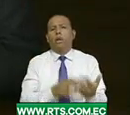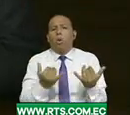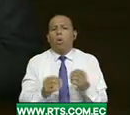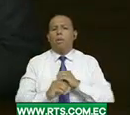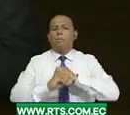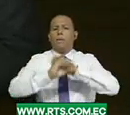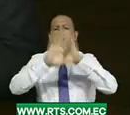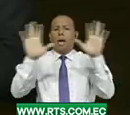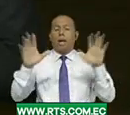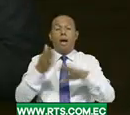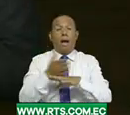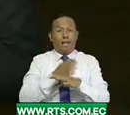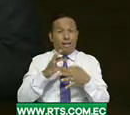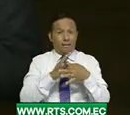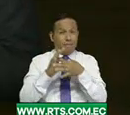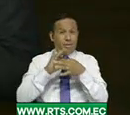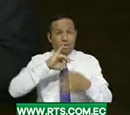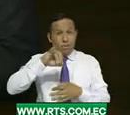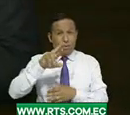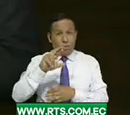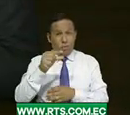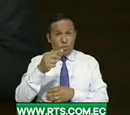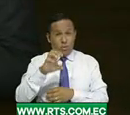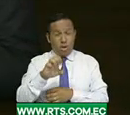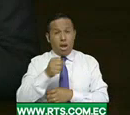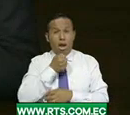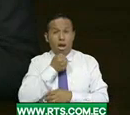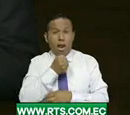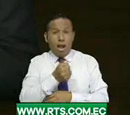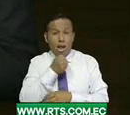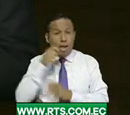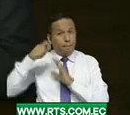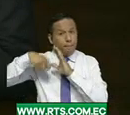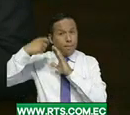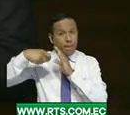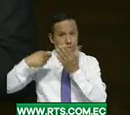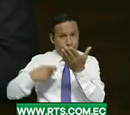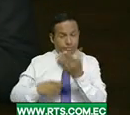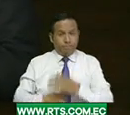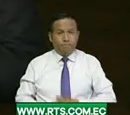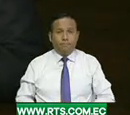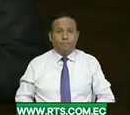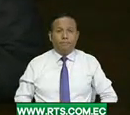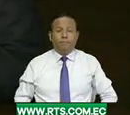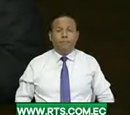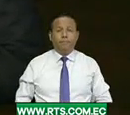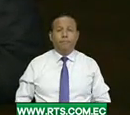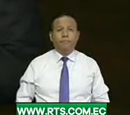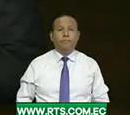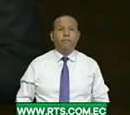compañero Jorge Escobar estuvo en aquella cobertura y nos ha preparado el siguiente reportaje. Veamos.